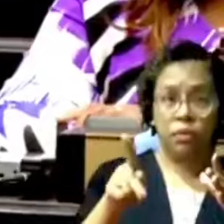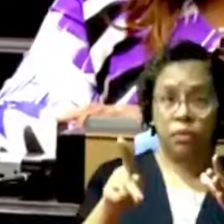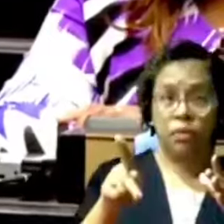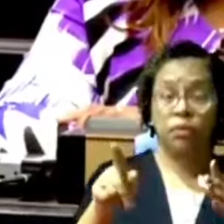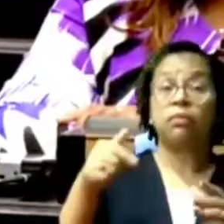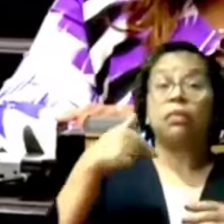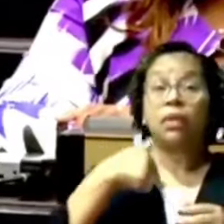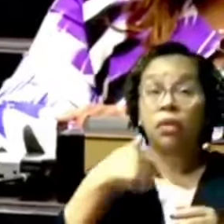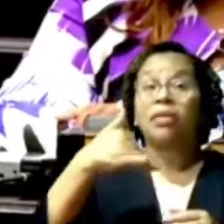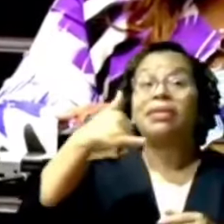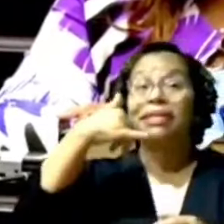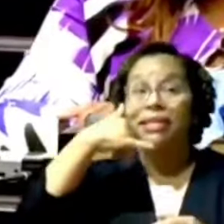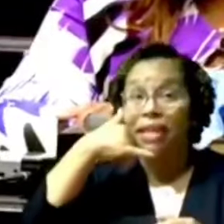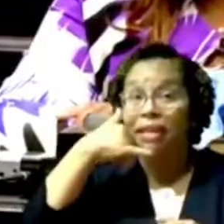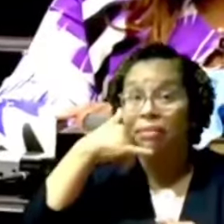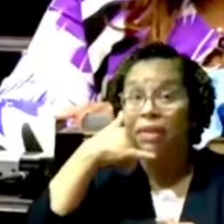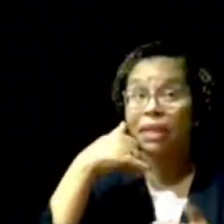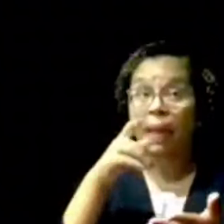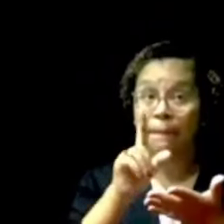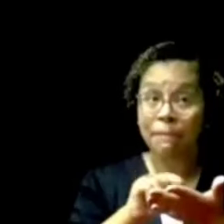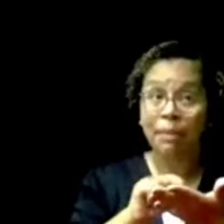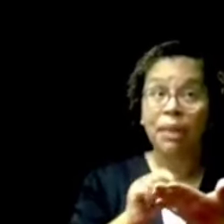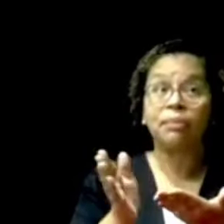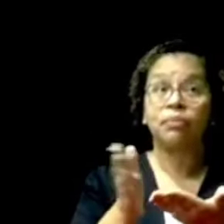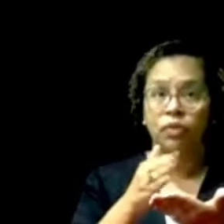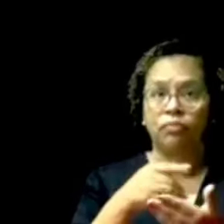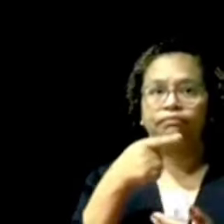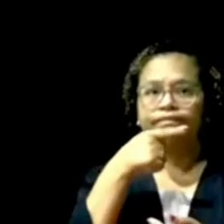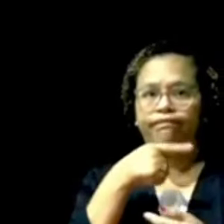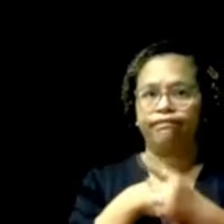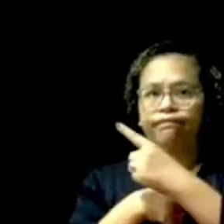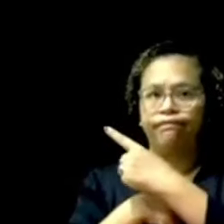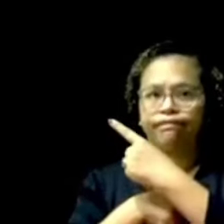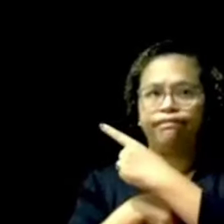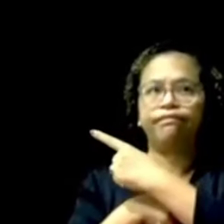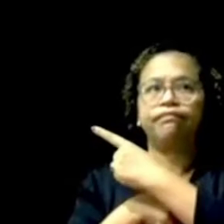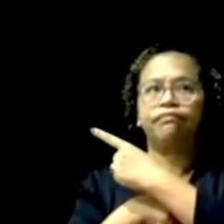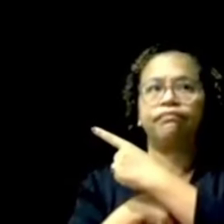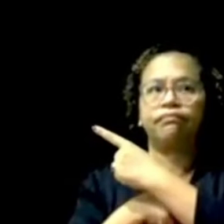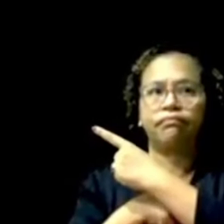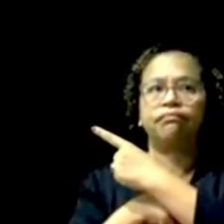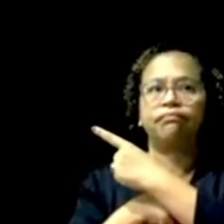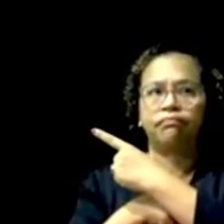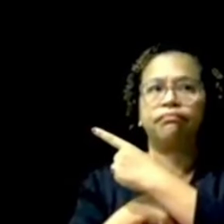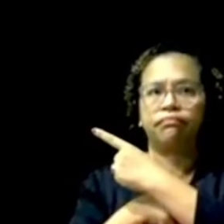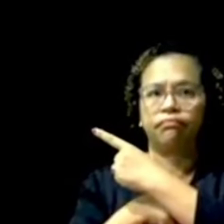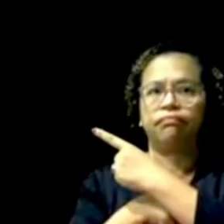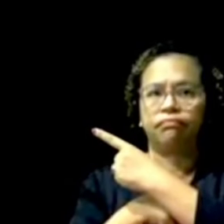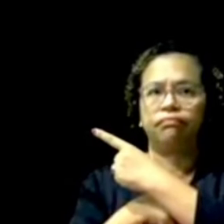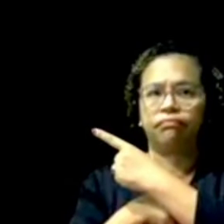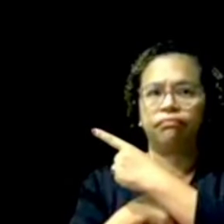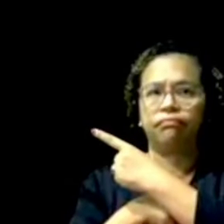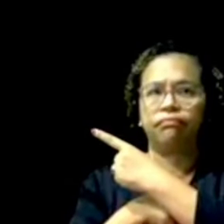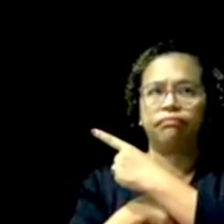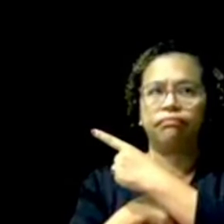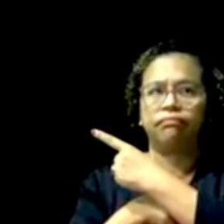el director del periódico y me dijo, envíame eso, pero entra a este link y tú verás que la Cámara de Cuentas, ustedes